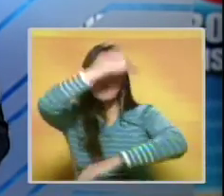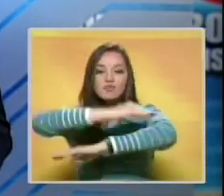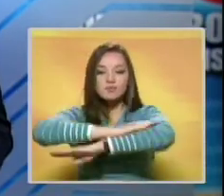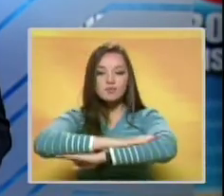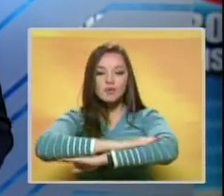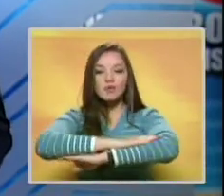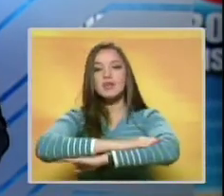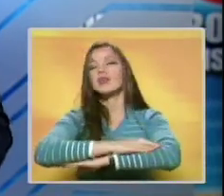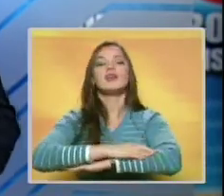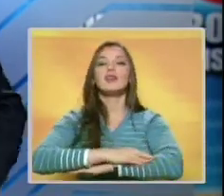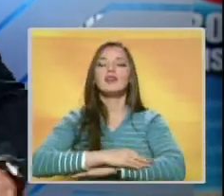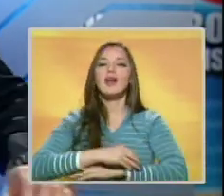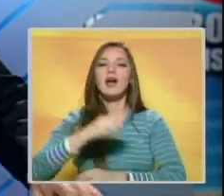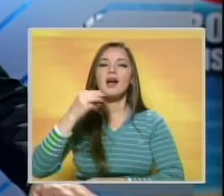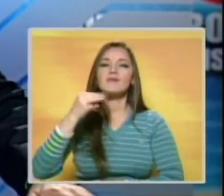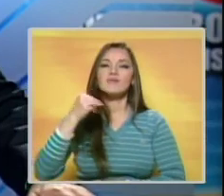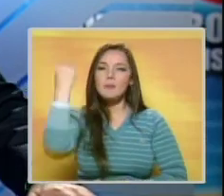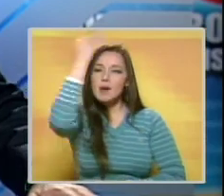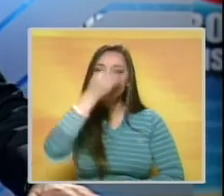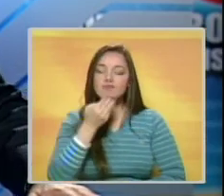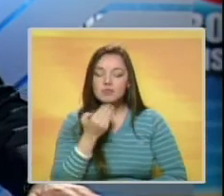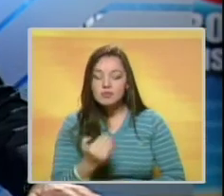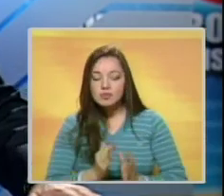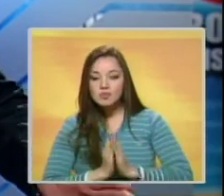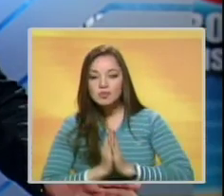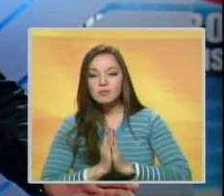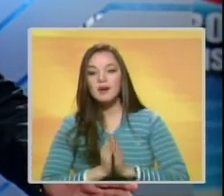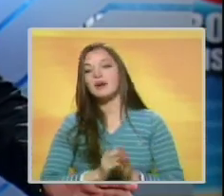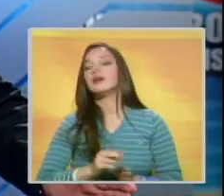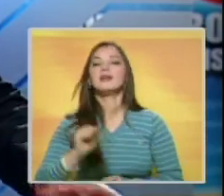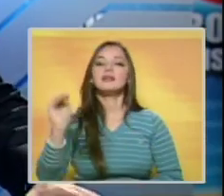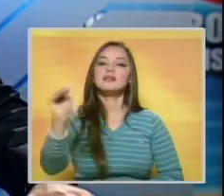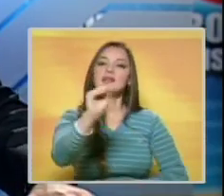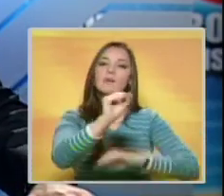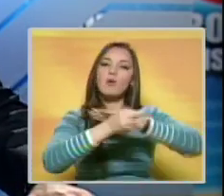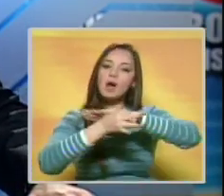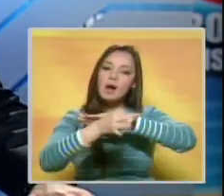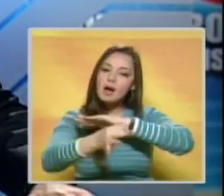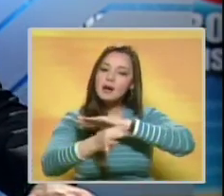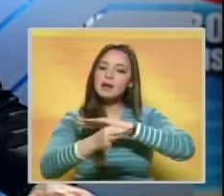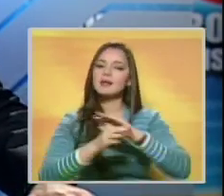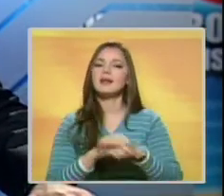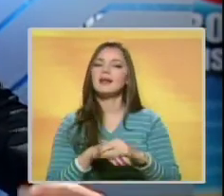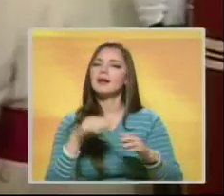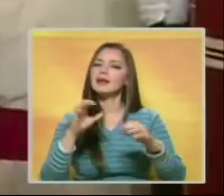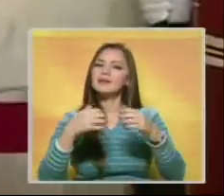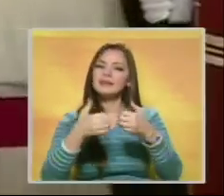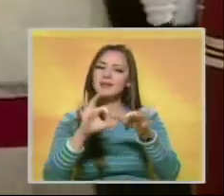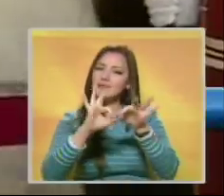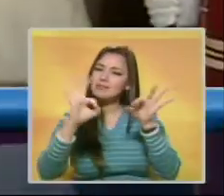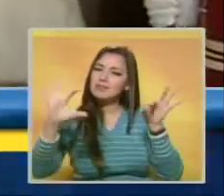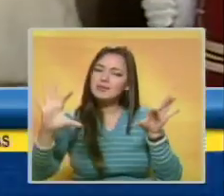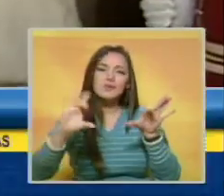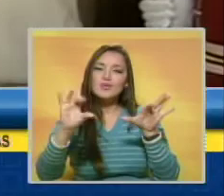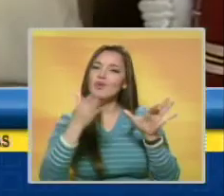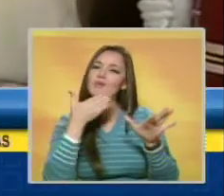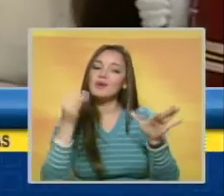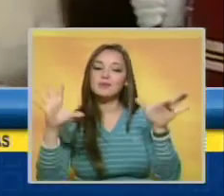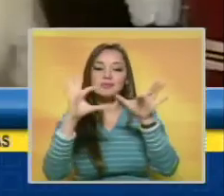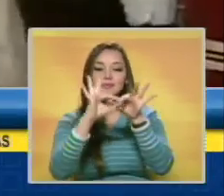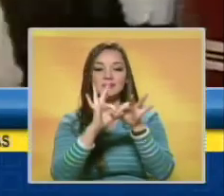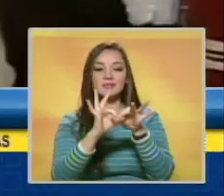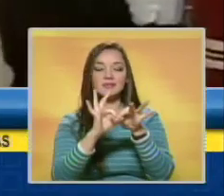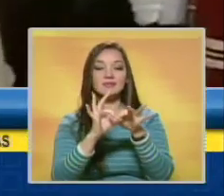hinduistas. El sumo pontífice llamó a la dividida isla a superar la desconfianza y enemistad. Durante los actos de